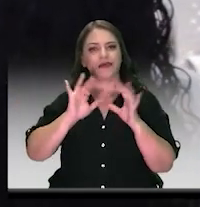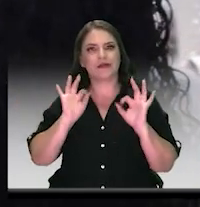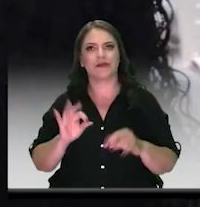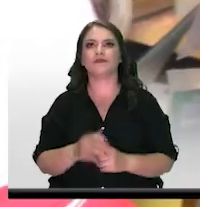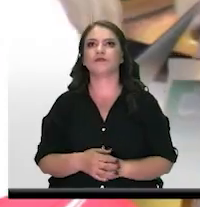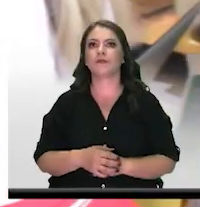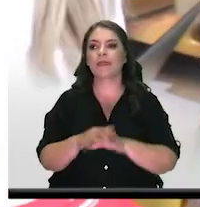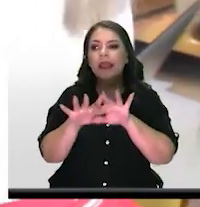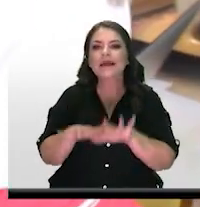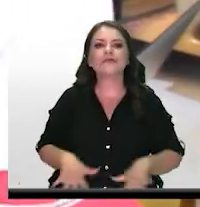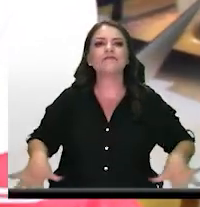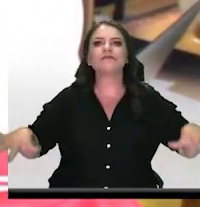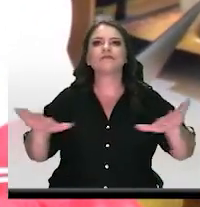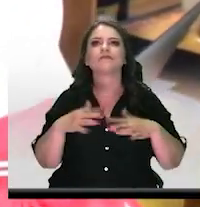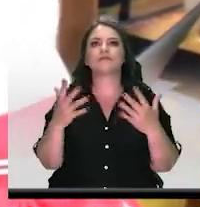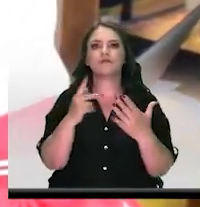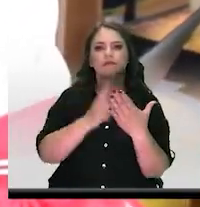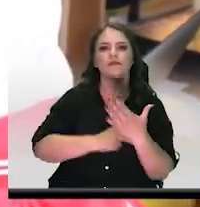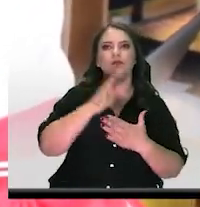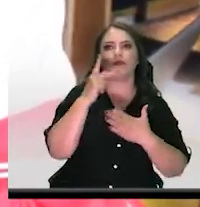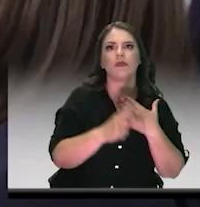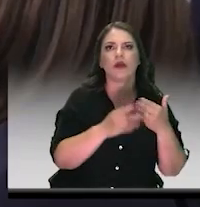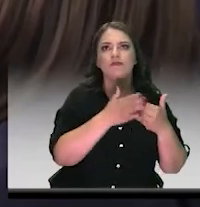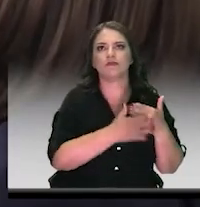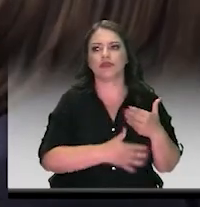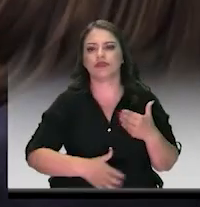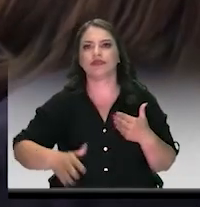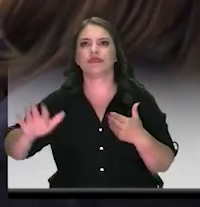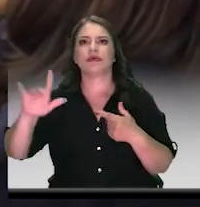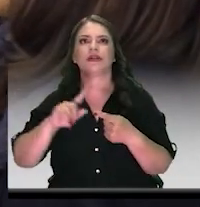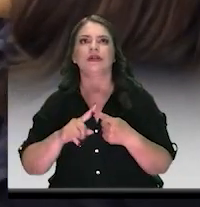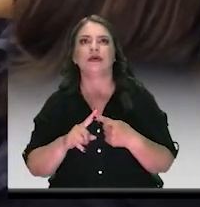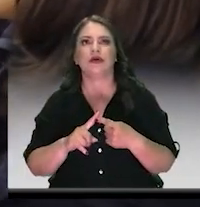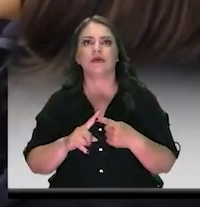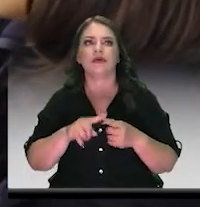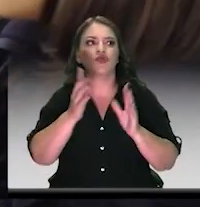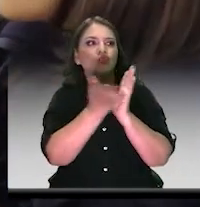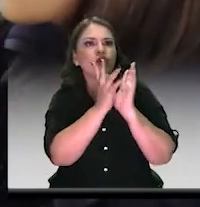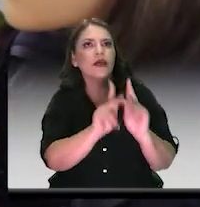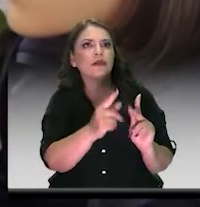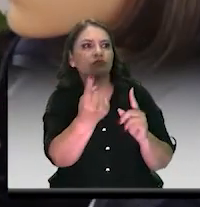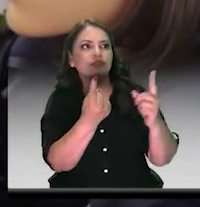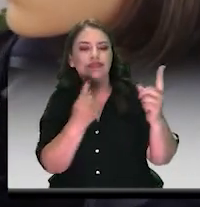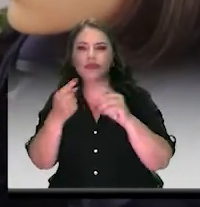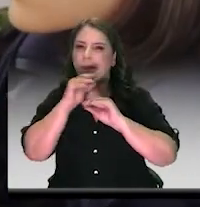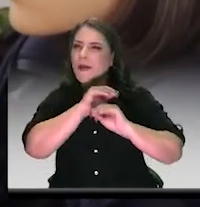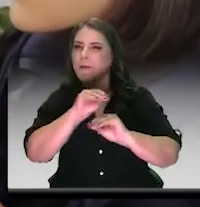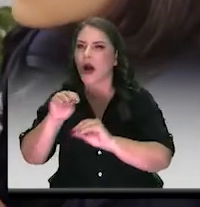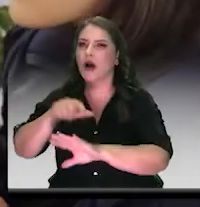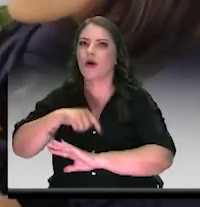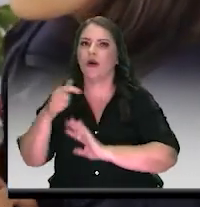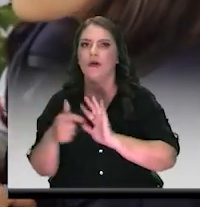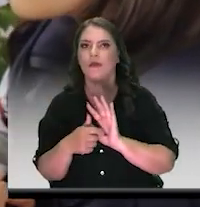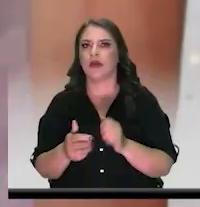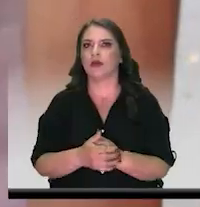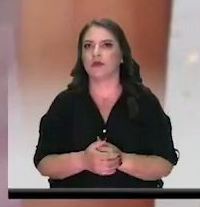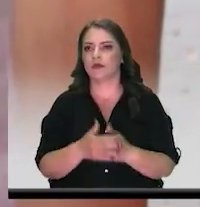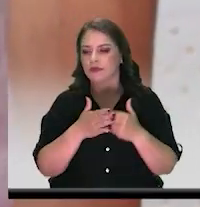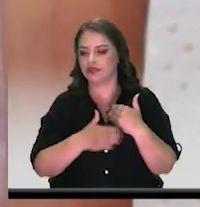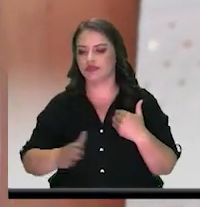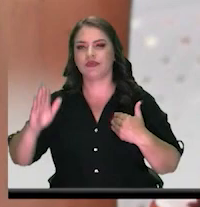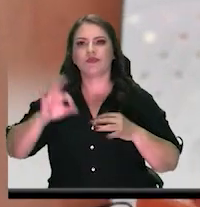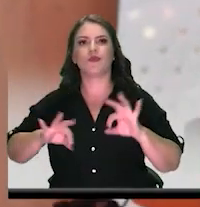fin de que los proyectos tengan incidencia directa en la formación integral de los estudiantes y los prepare para actuar consciente